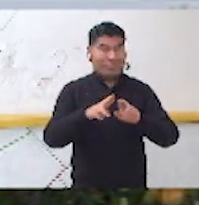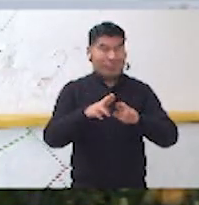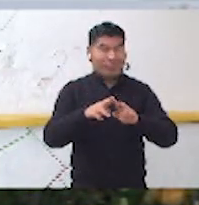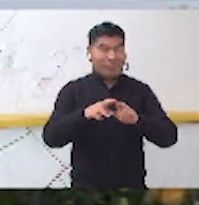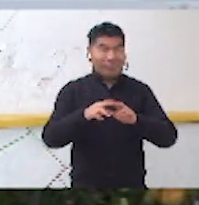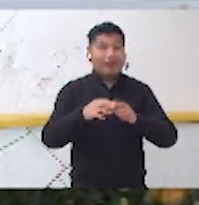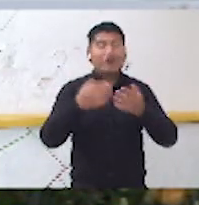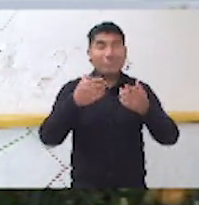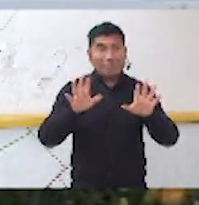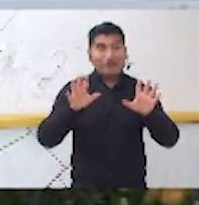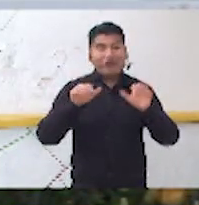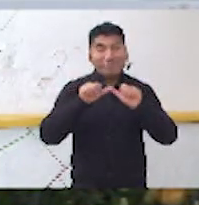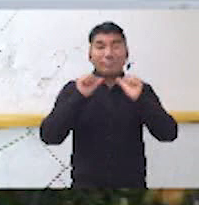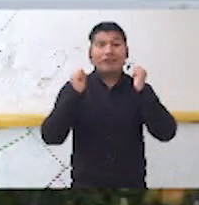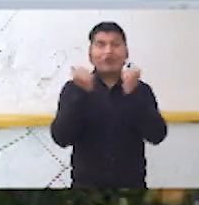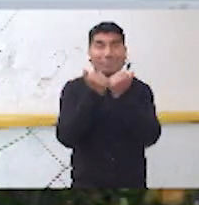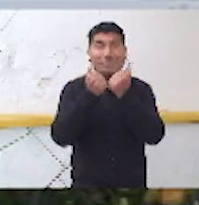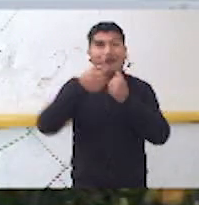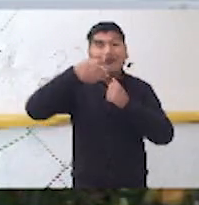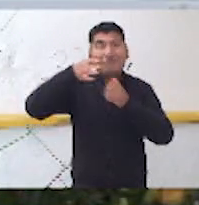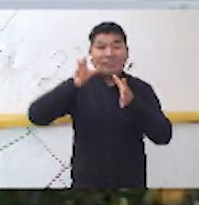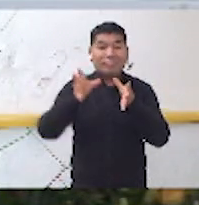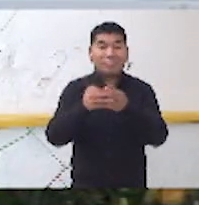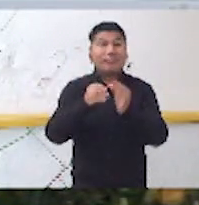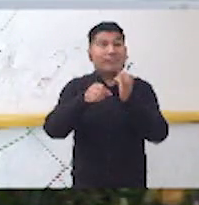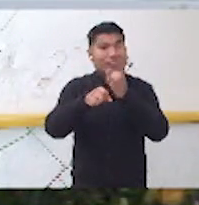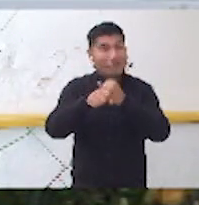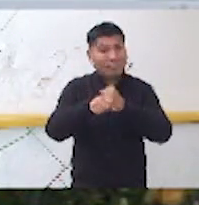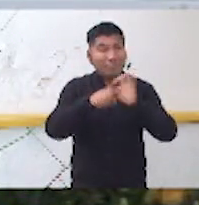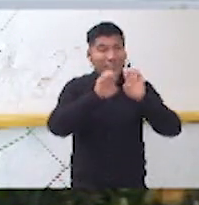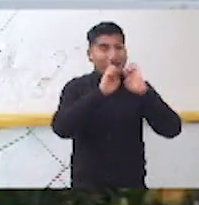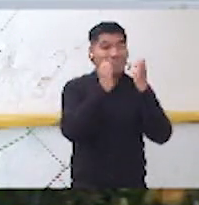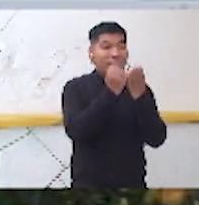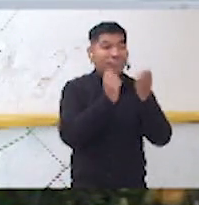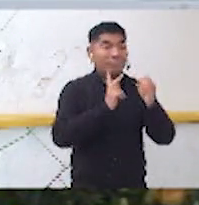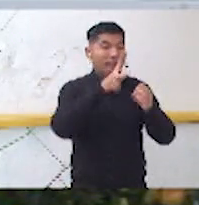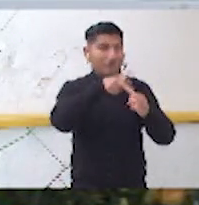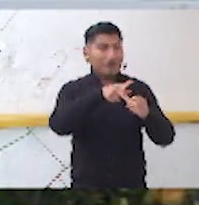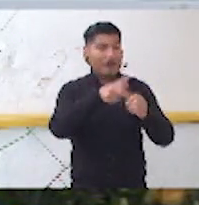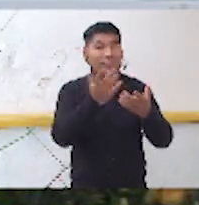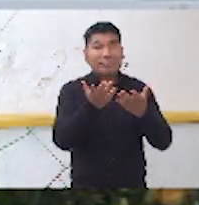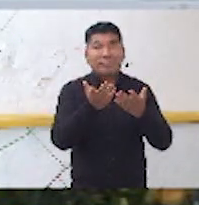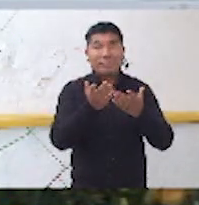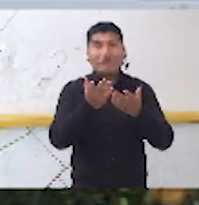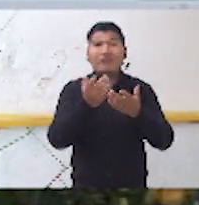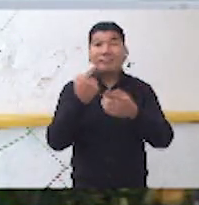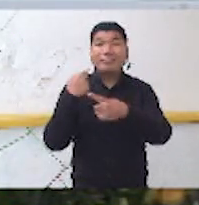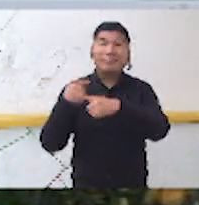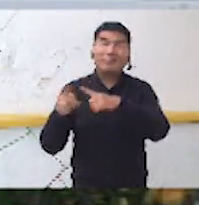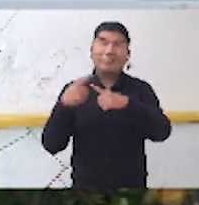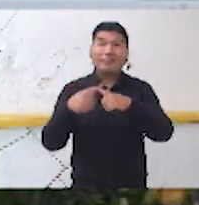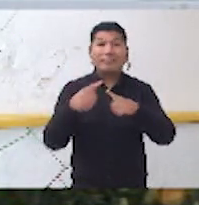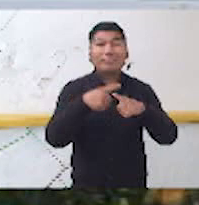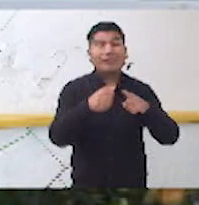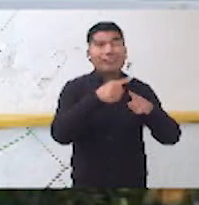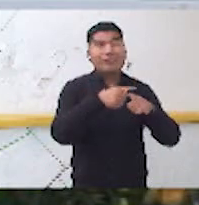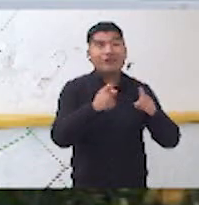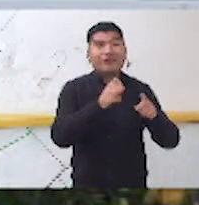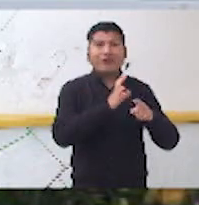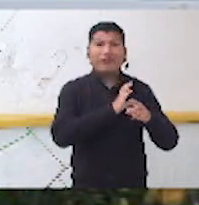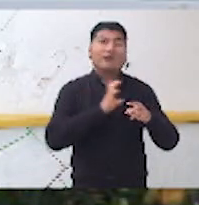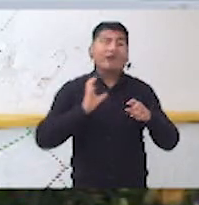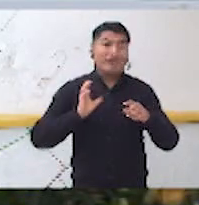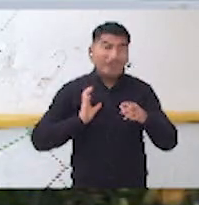las asambleas diocesanas, los equipos de participación, los distintos consejos en las